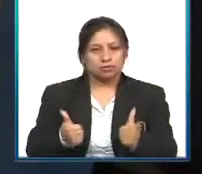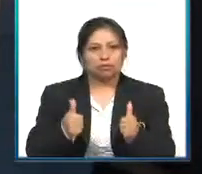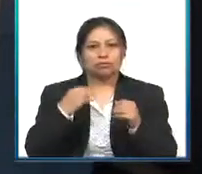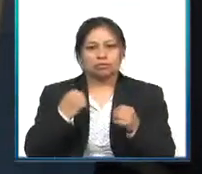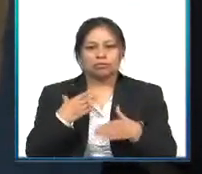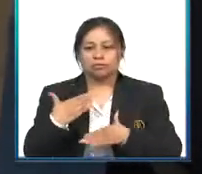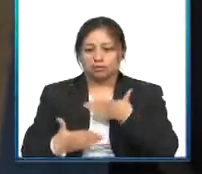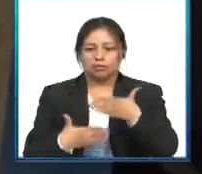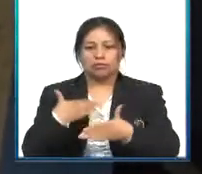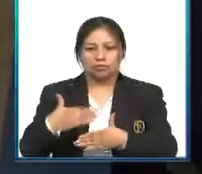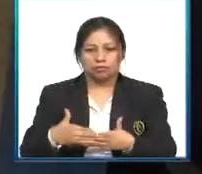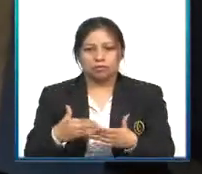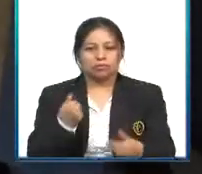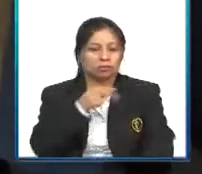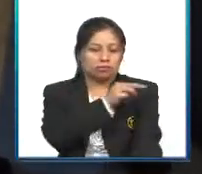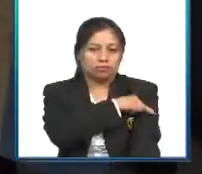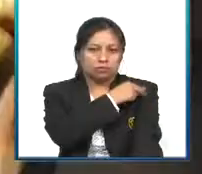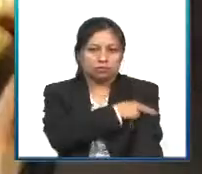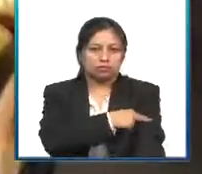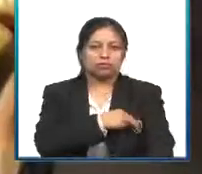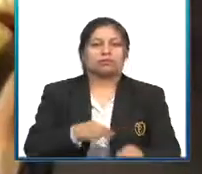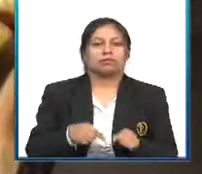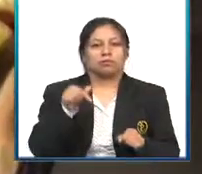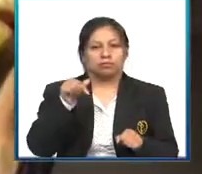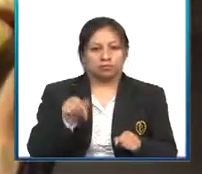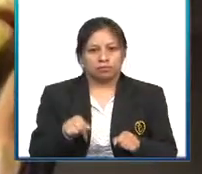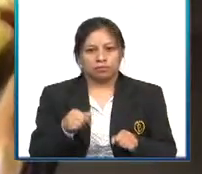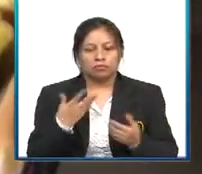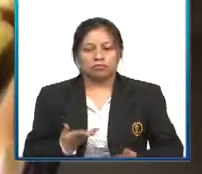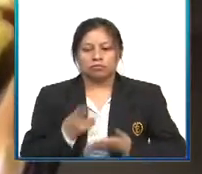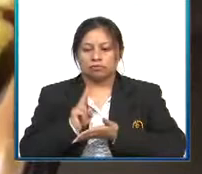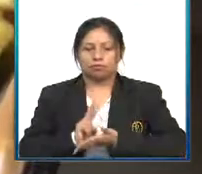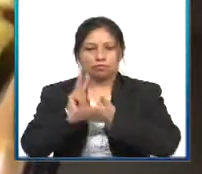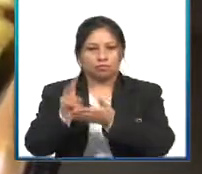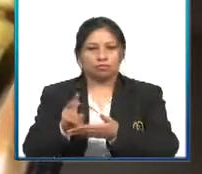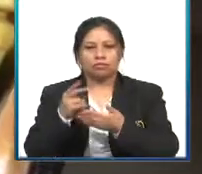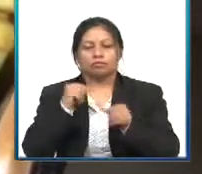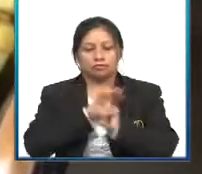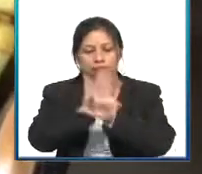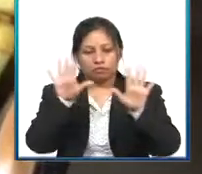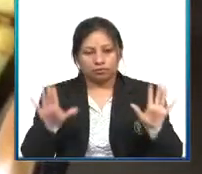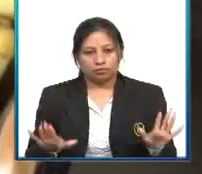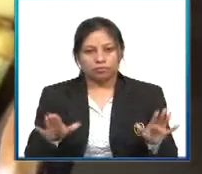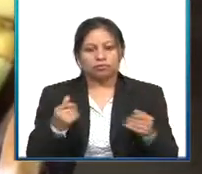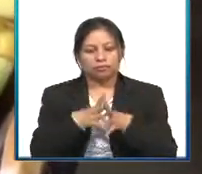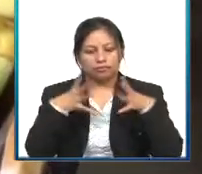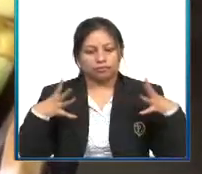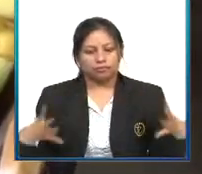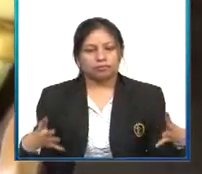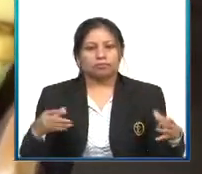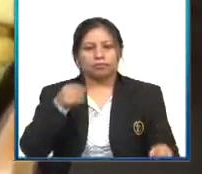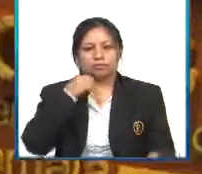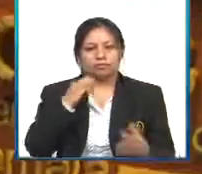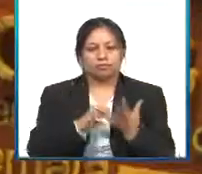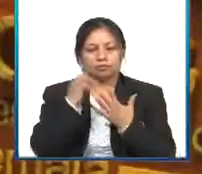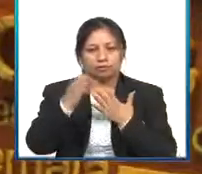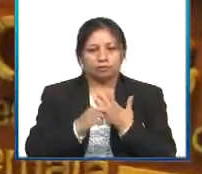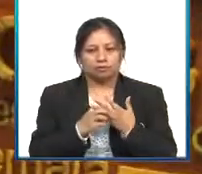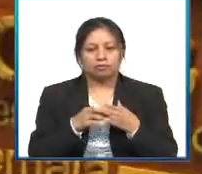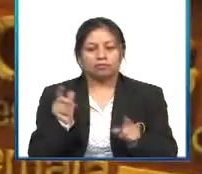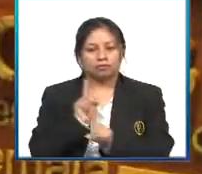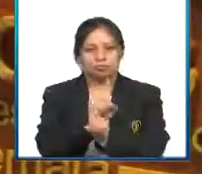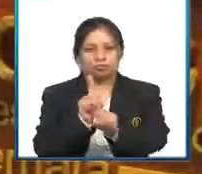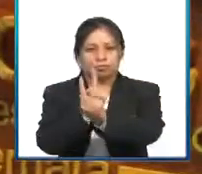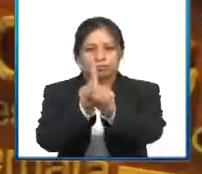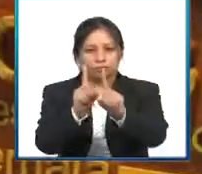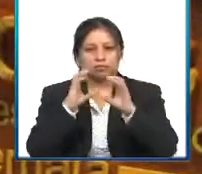adecuado abastecimiento del sistema hospitalario. Además, viabilizó las donaciones de forma transparente mediante una exención y establece programas de apoyo dirigidos